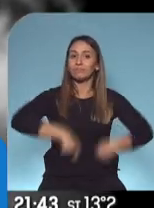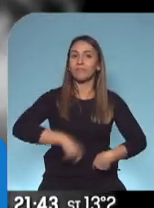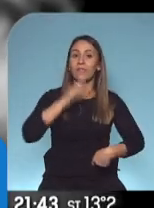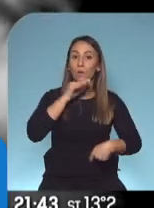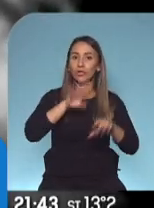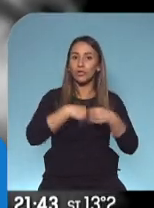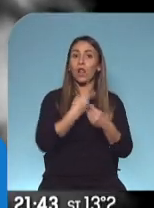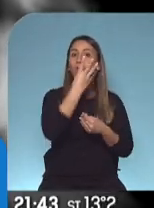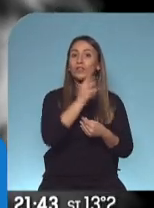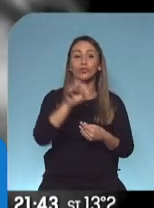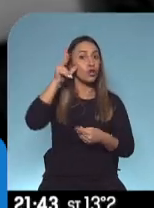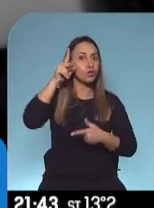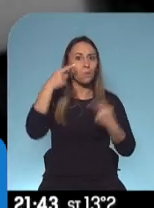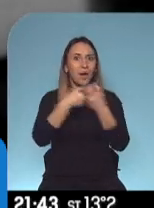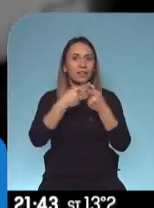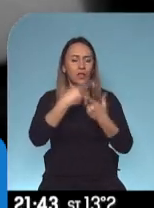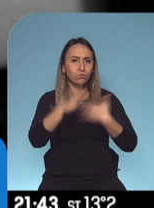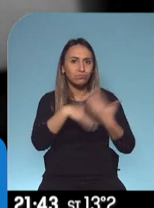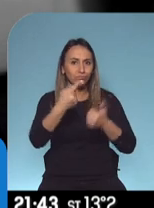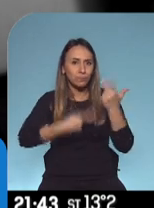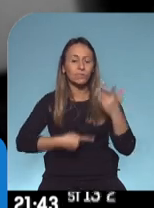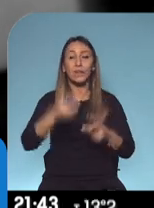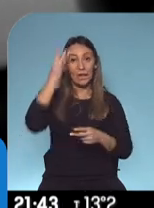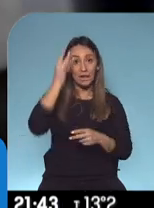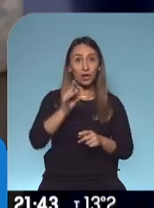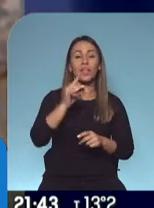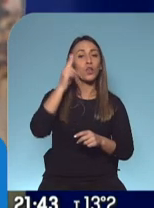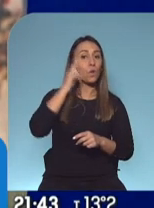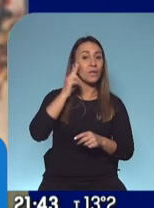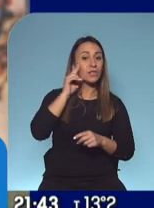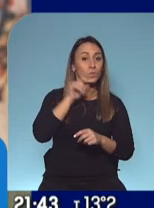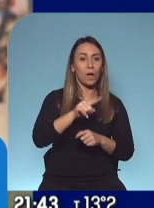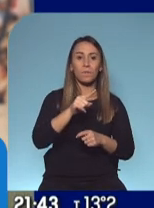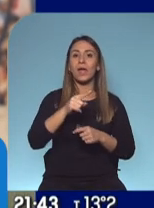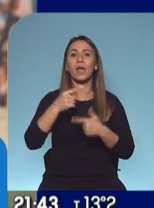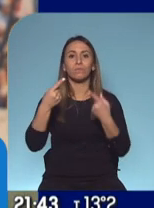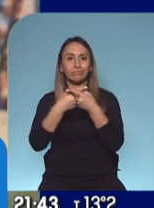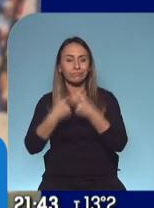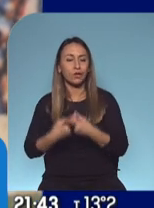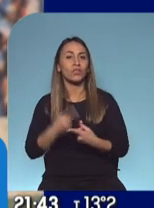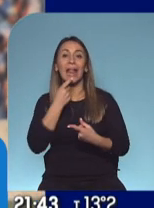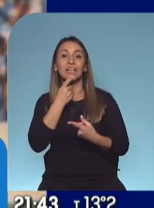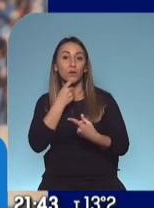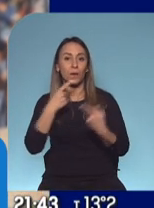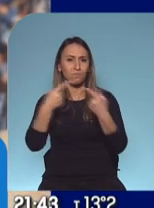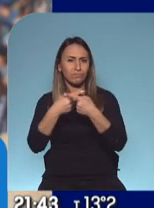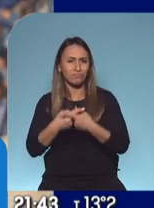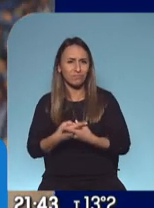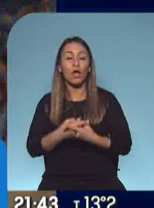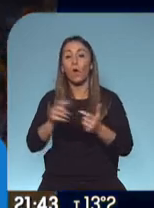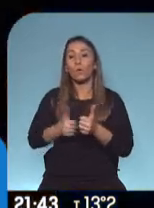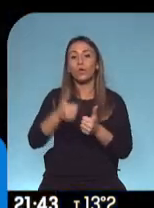408. Además, ostenta el récord de 29 participaciones en superclásicos junto a Roberto